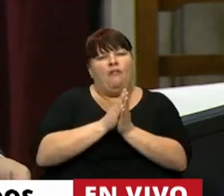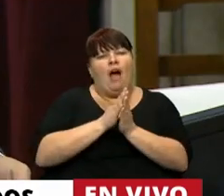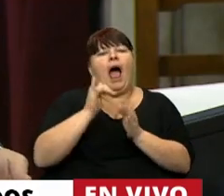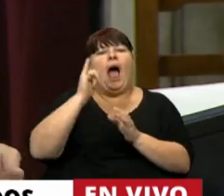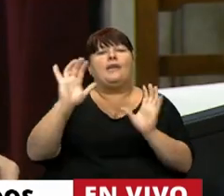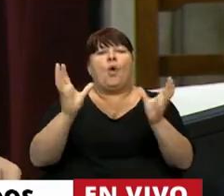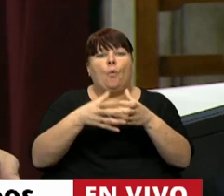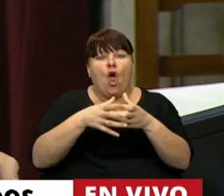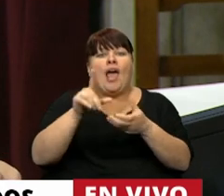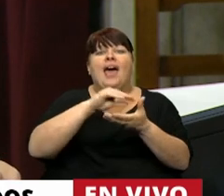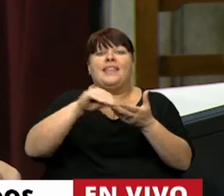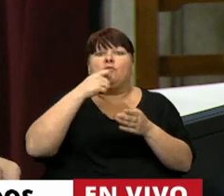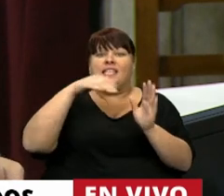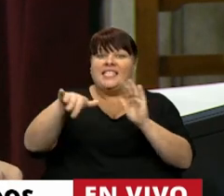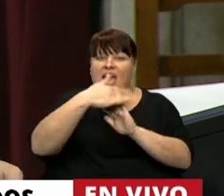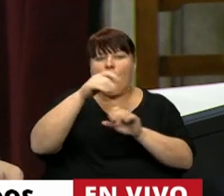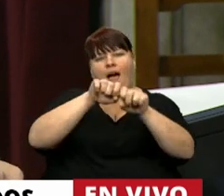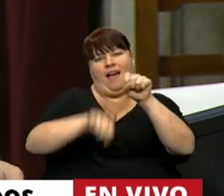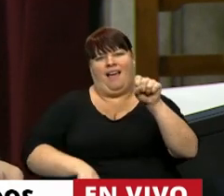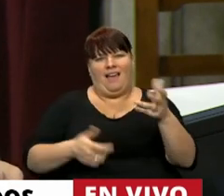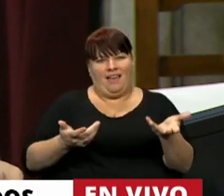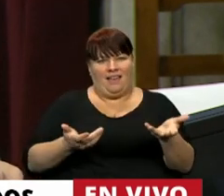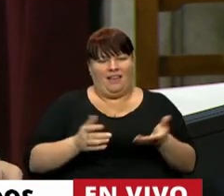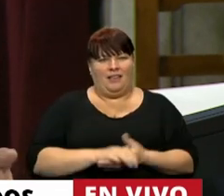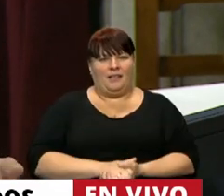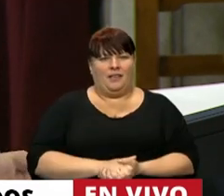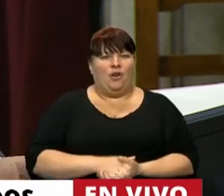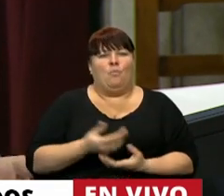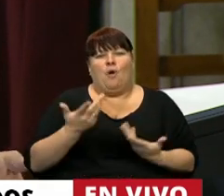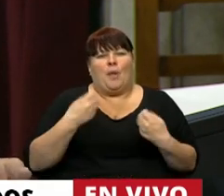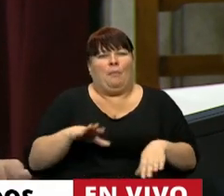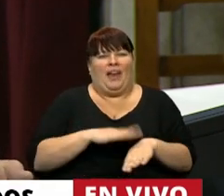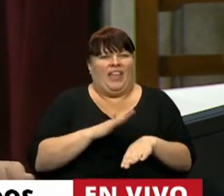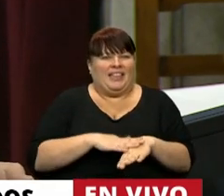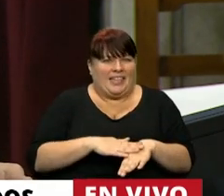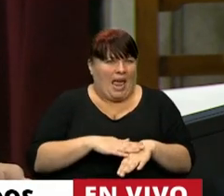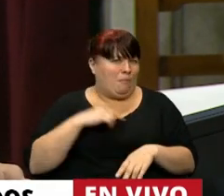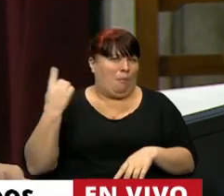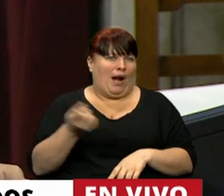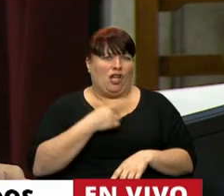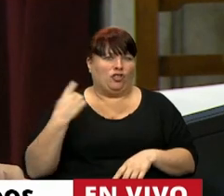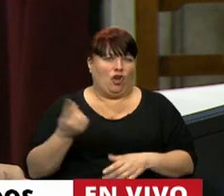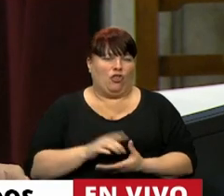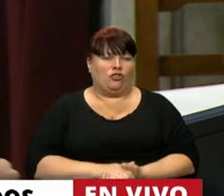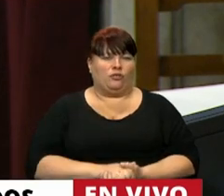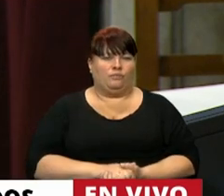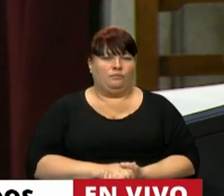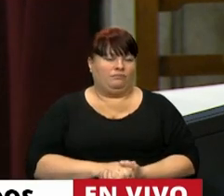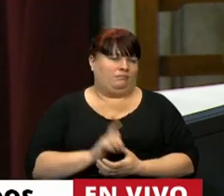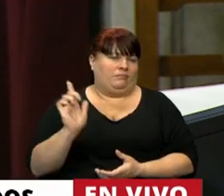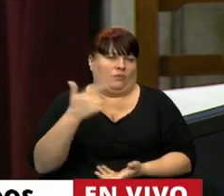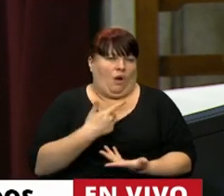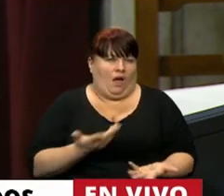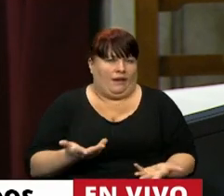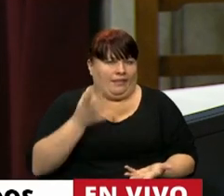los bloques que el diputado que se retira se desloguee, porque es una pérdida de tiempo para todos